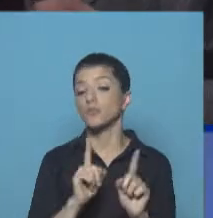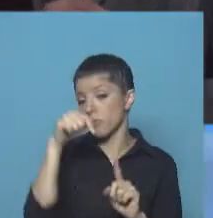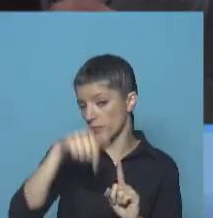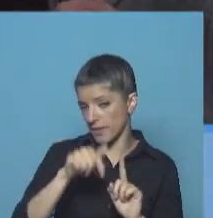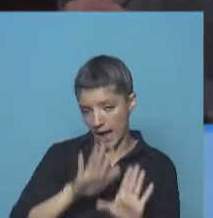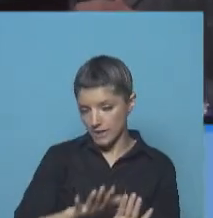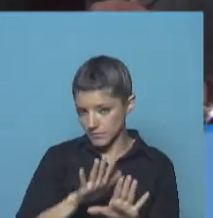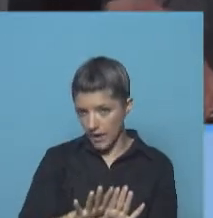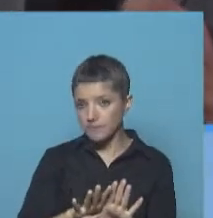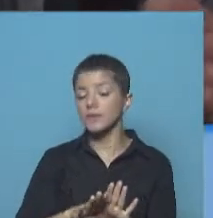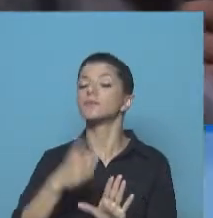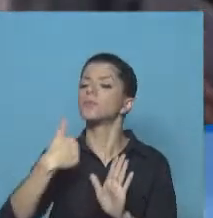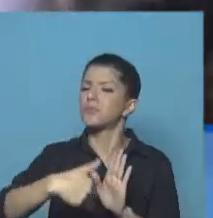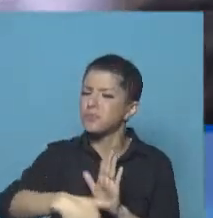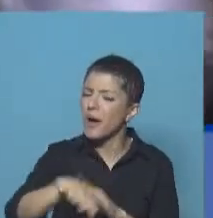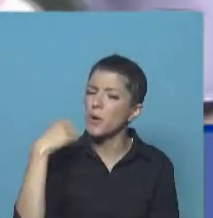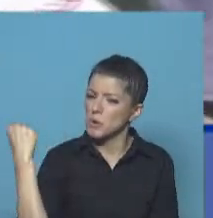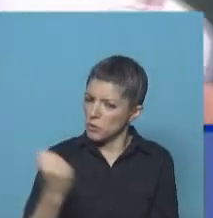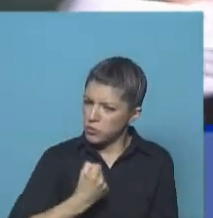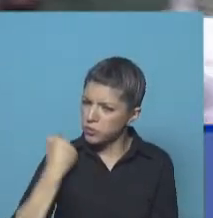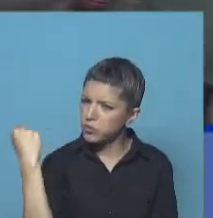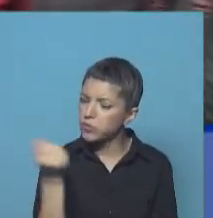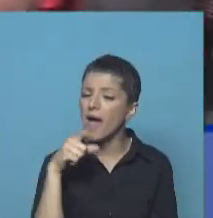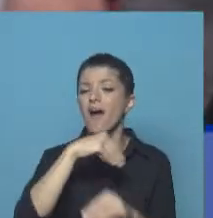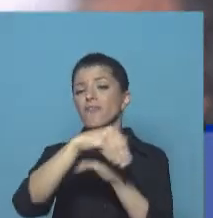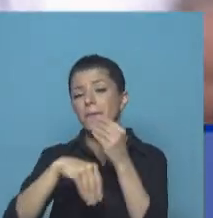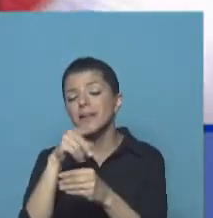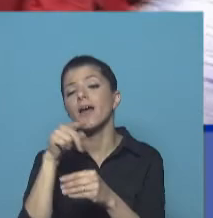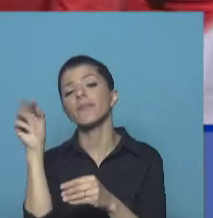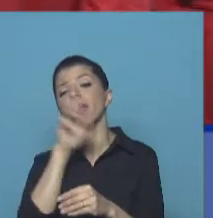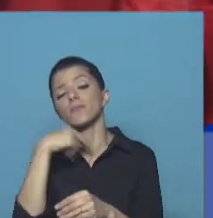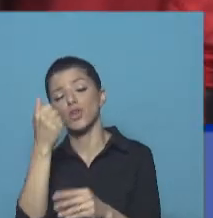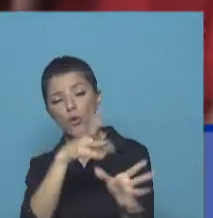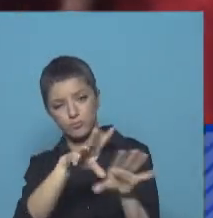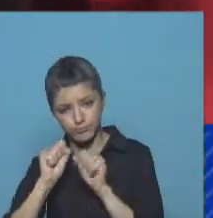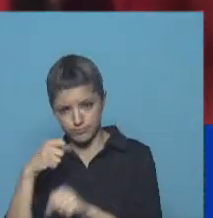y quedan por delante toda una lucha que llevan adelante las familias de las víctimas de la trata en la argentina